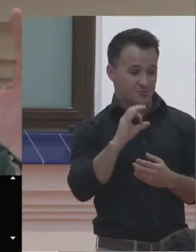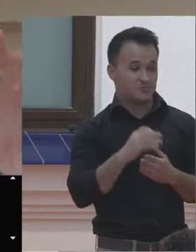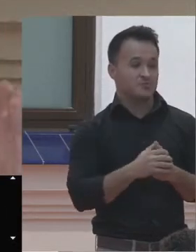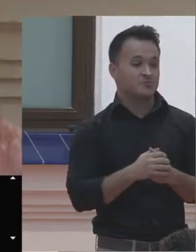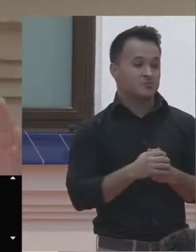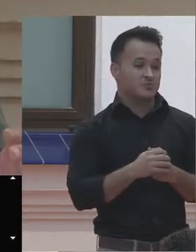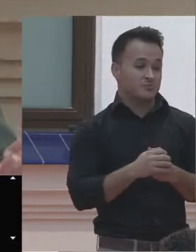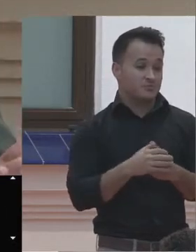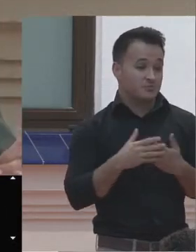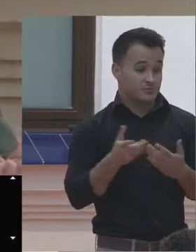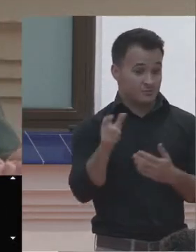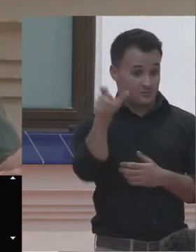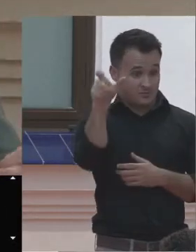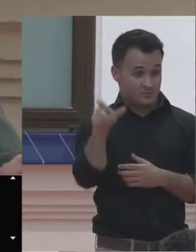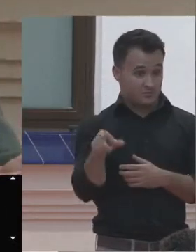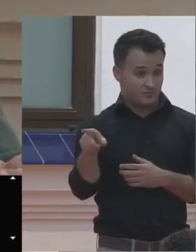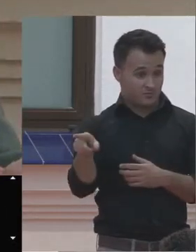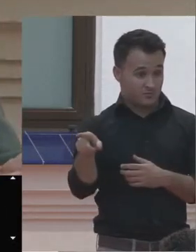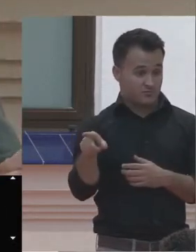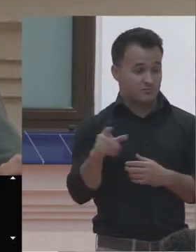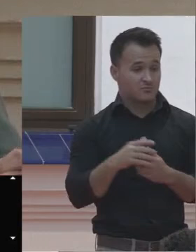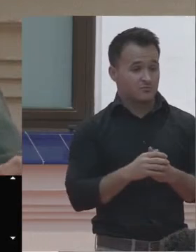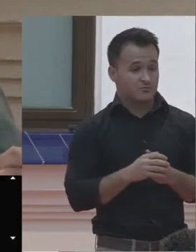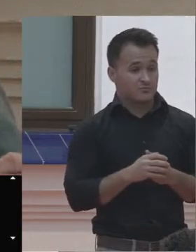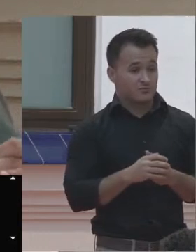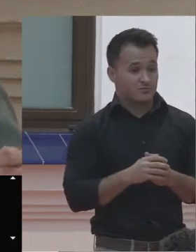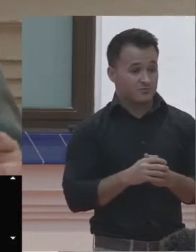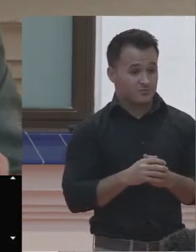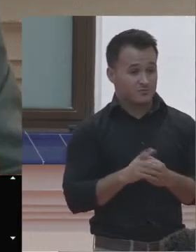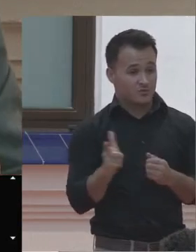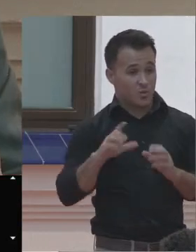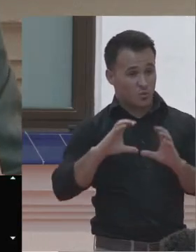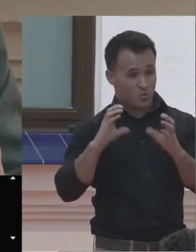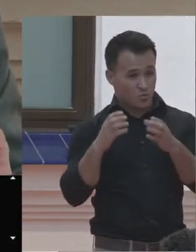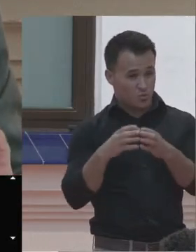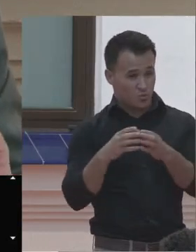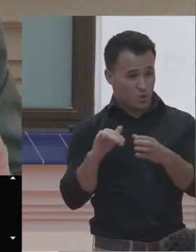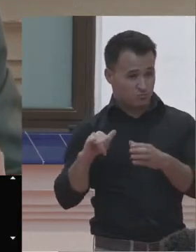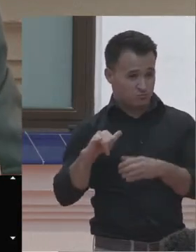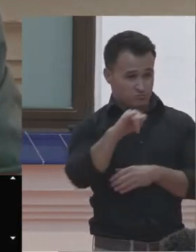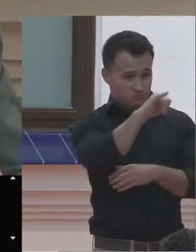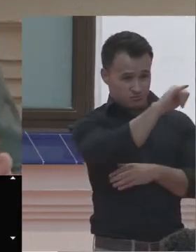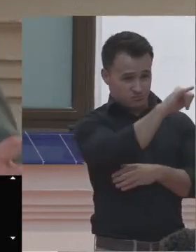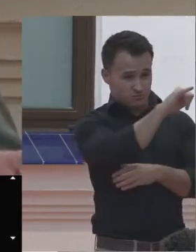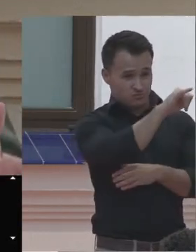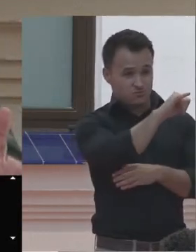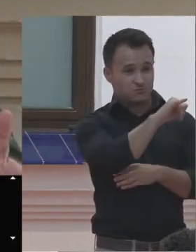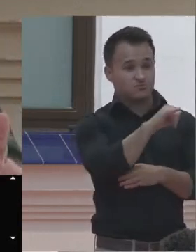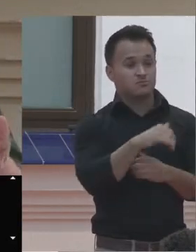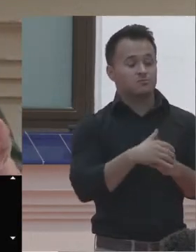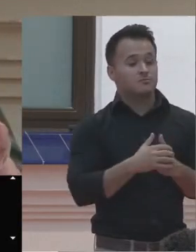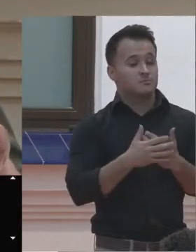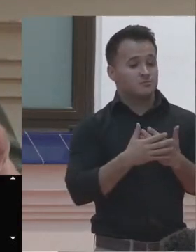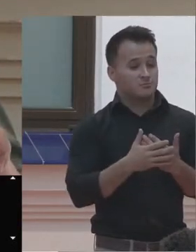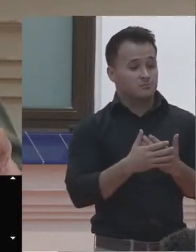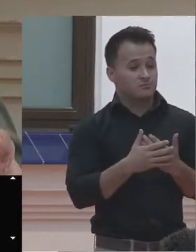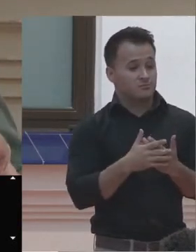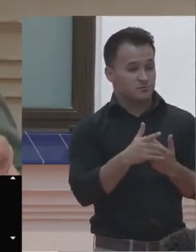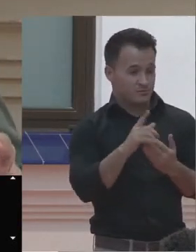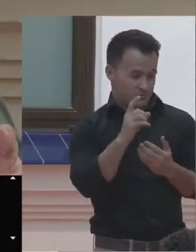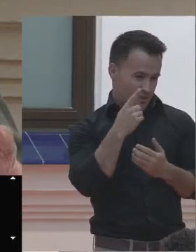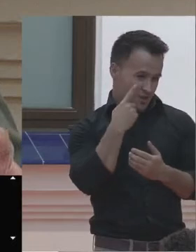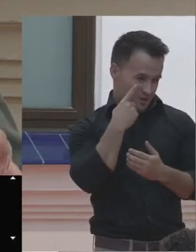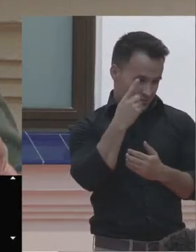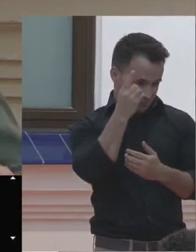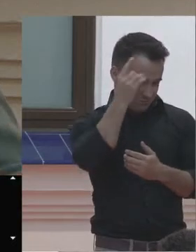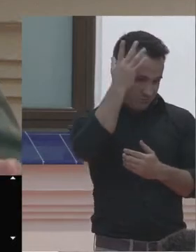grande. Bueno, pues ese señor voló de Varsovia a Madrid en un Tupolev 154, que para que os deis una idea,